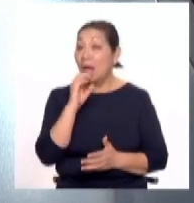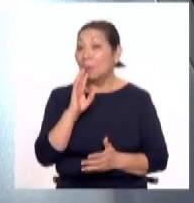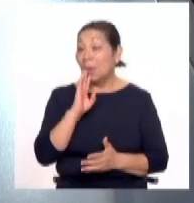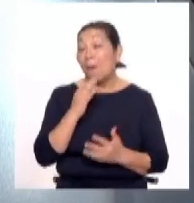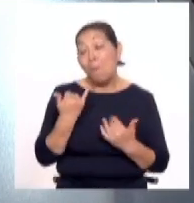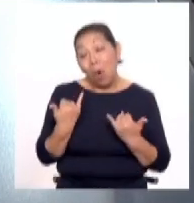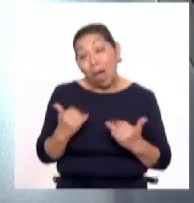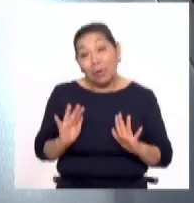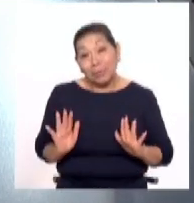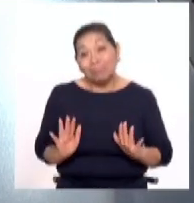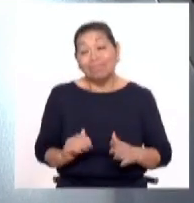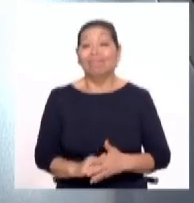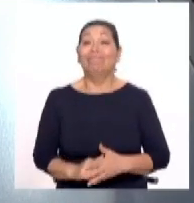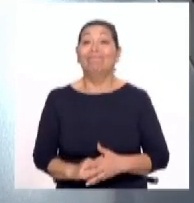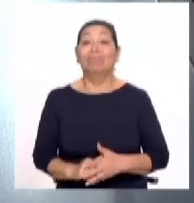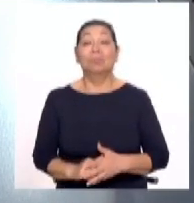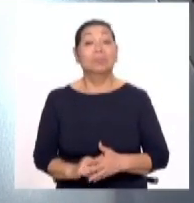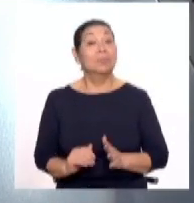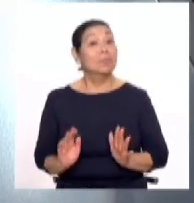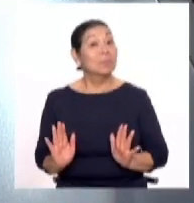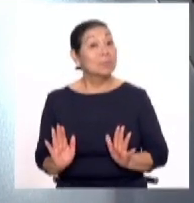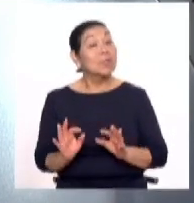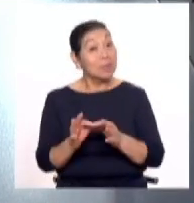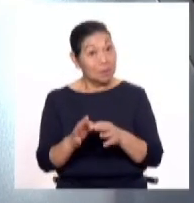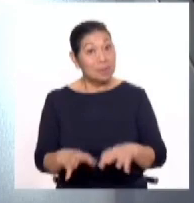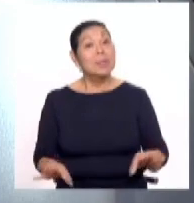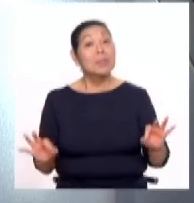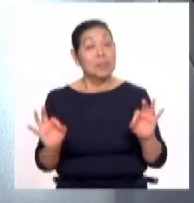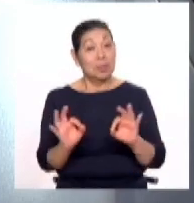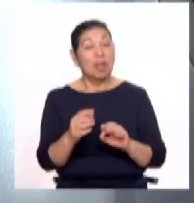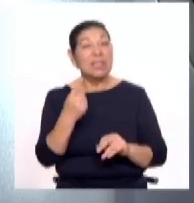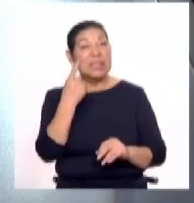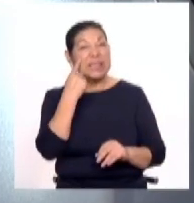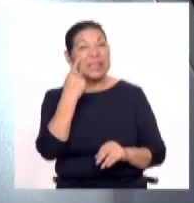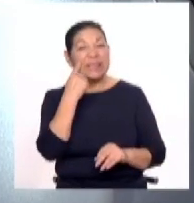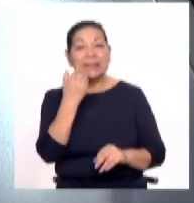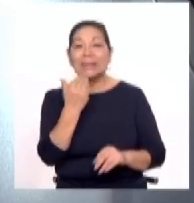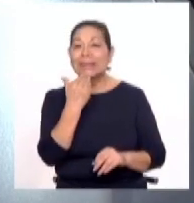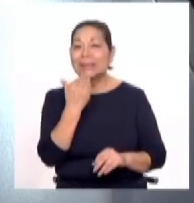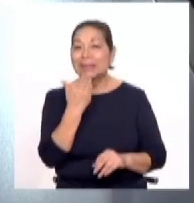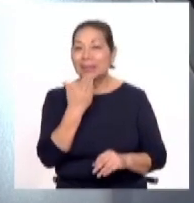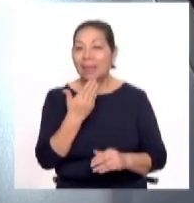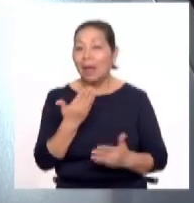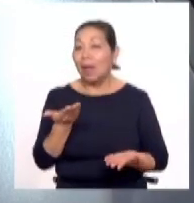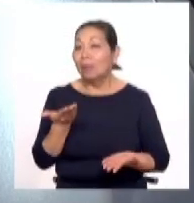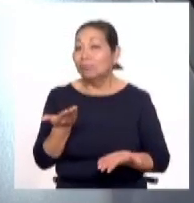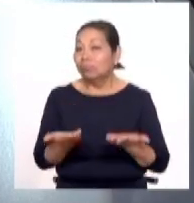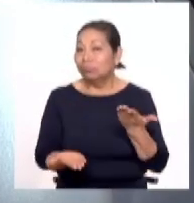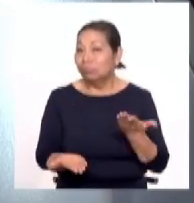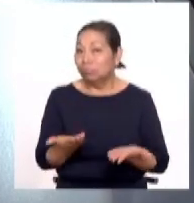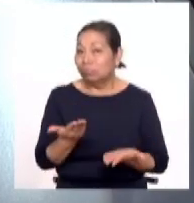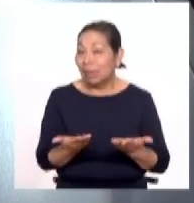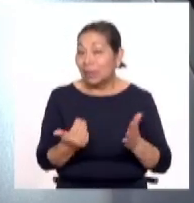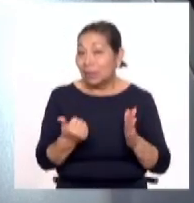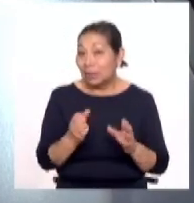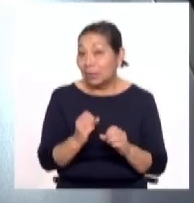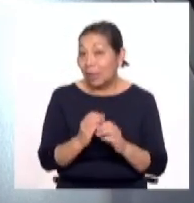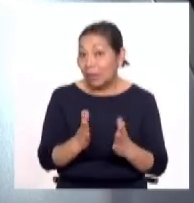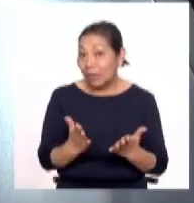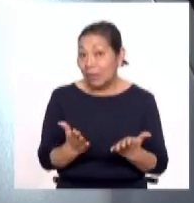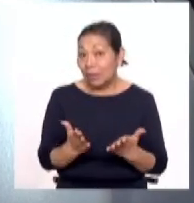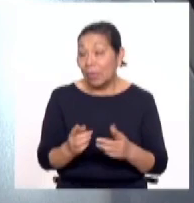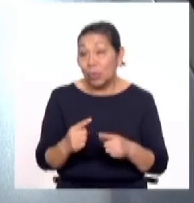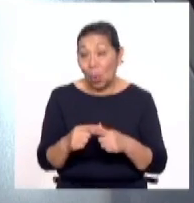fuerzas. Por ahora, creo, ¿no? Ahora, sería importante además conocer cuál ha sido el balance de estos primeros 60 días de